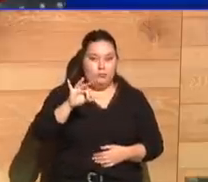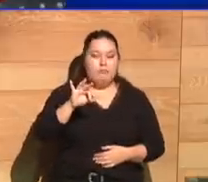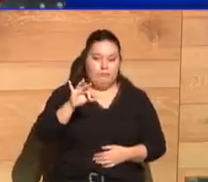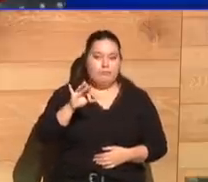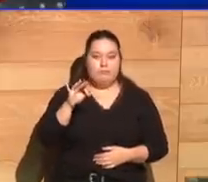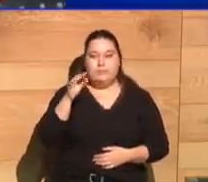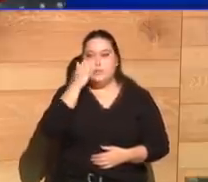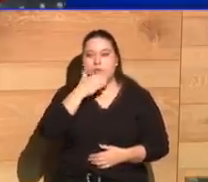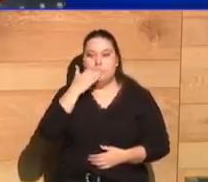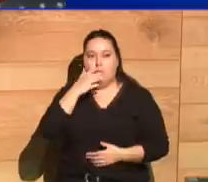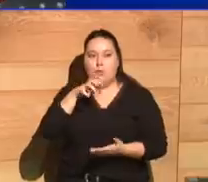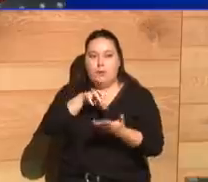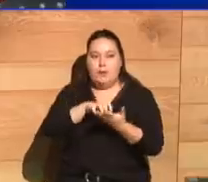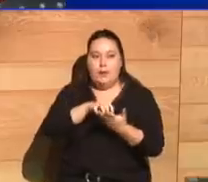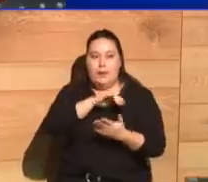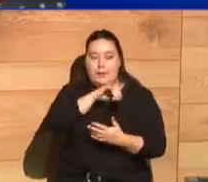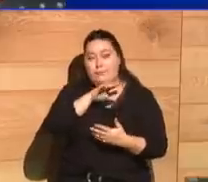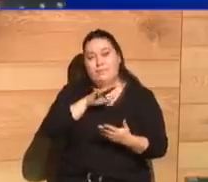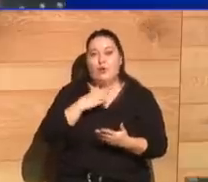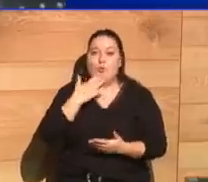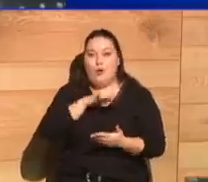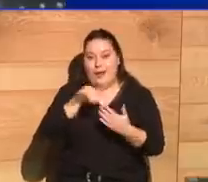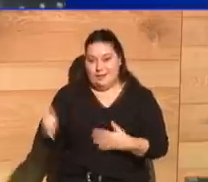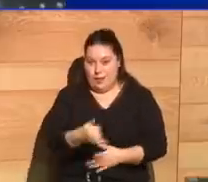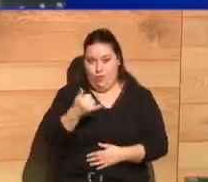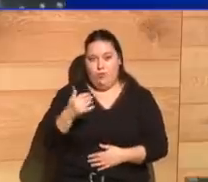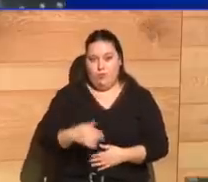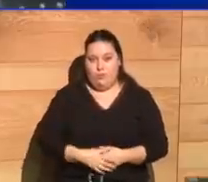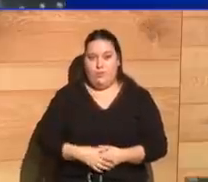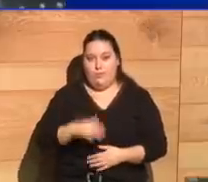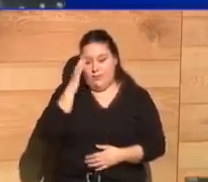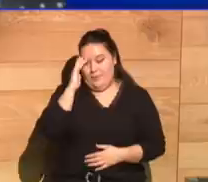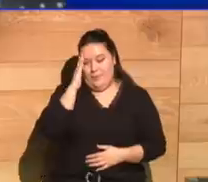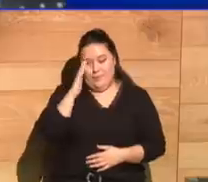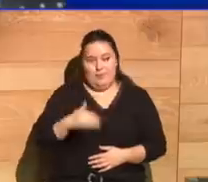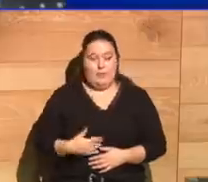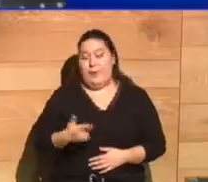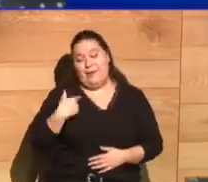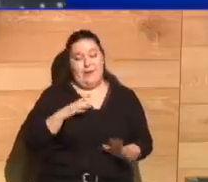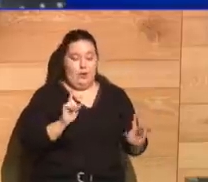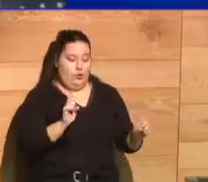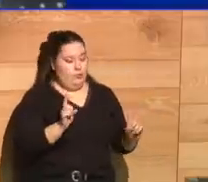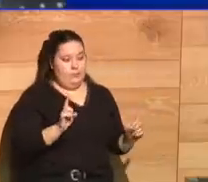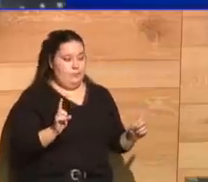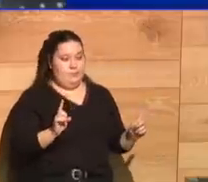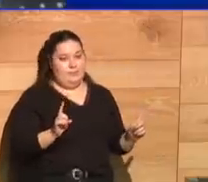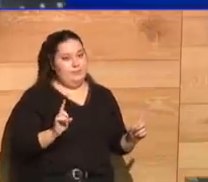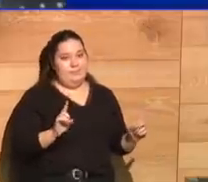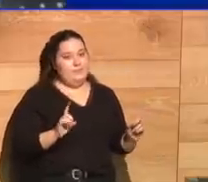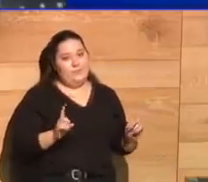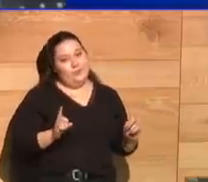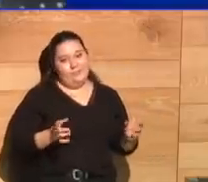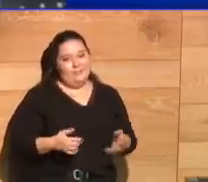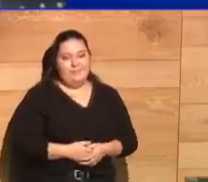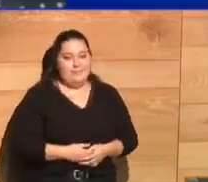escuela cansado de la filosófica, y dijo que por supuesto que sí. No, no me llega a la suela de los zapatos, a mí Mario Puzo.